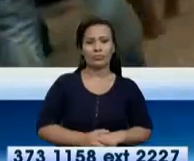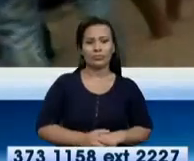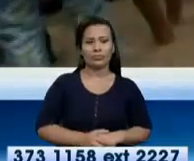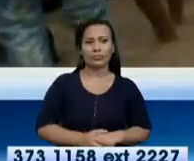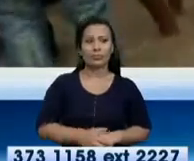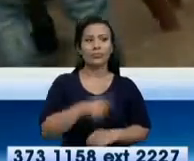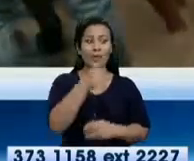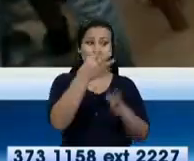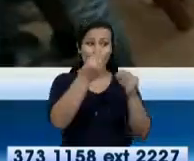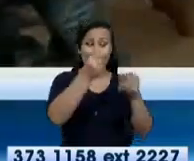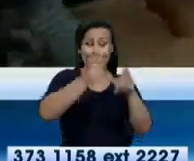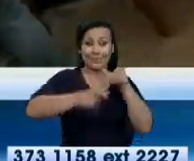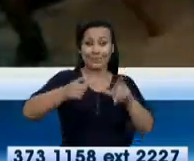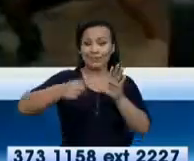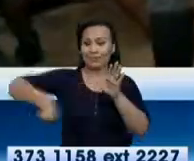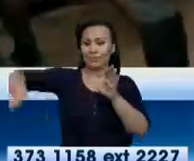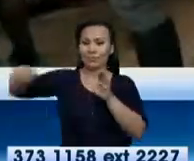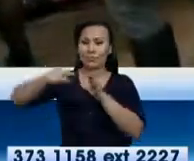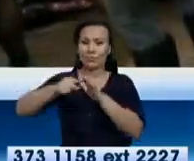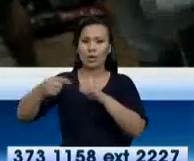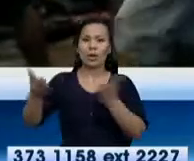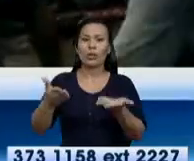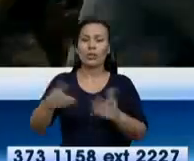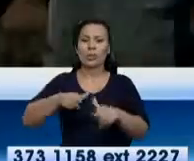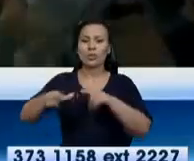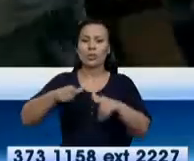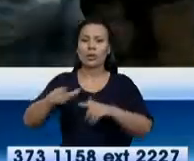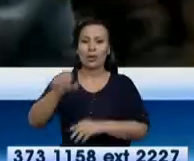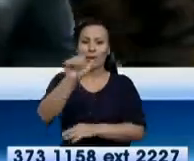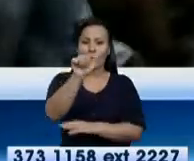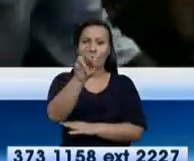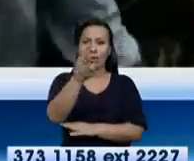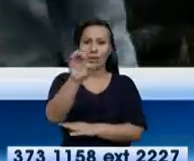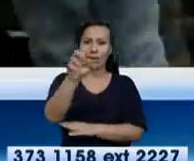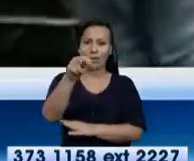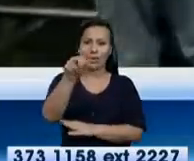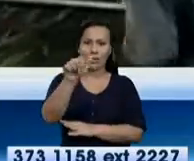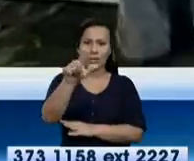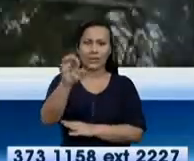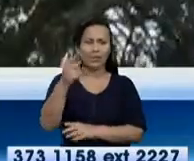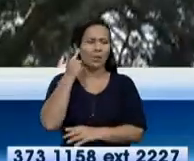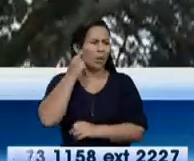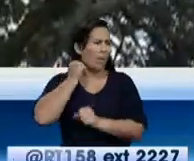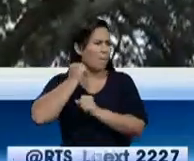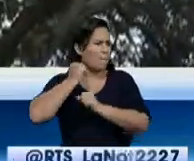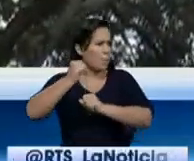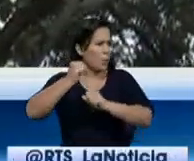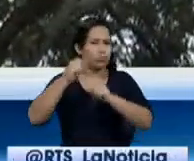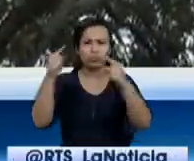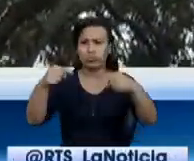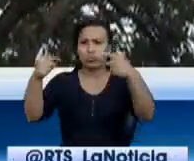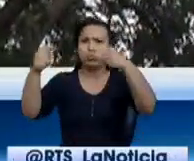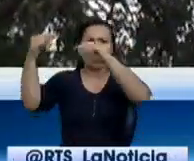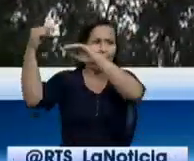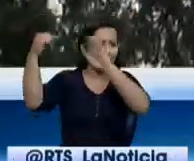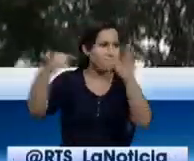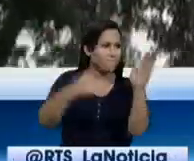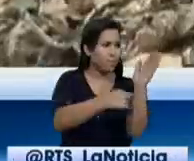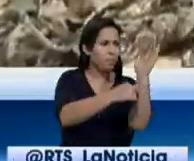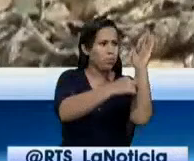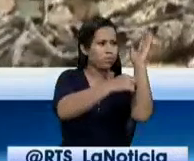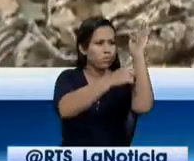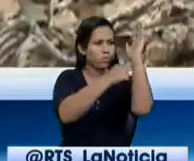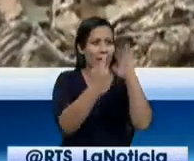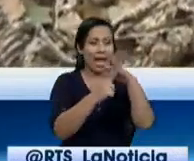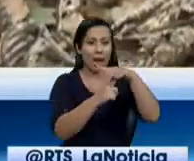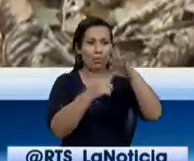Son los moradores del recinto Los Arenales de Baba. Tras el estruendo que ocasionó la avioneta al accidentarse contra un árbol que destruyó una de